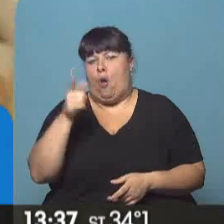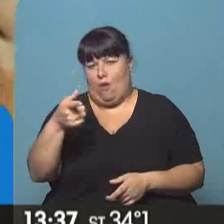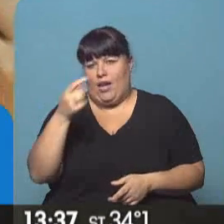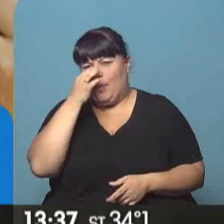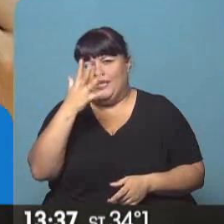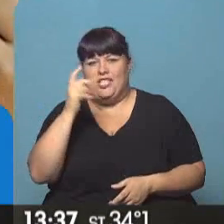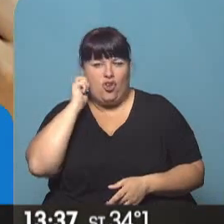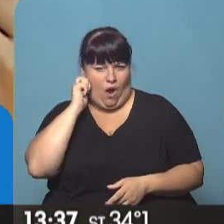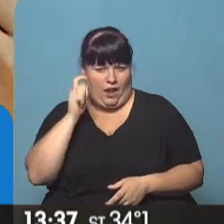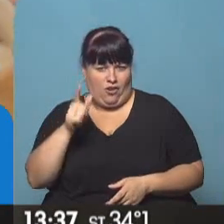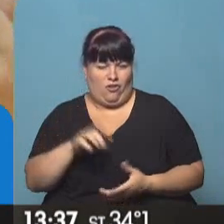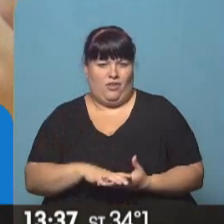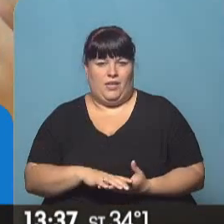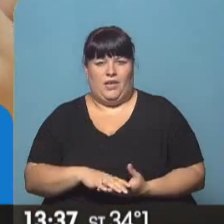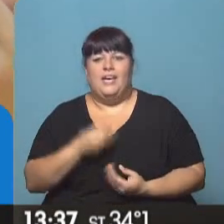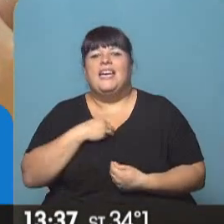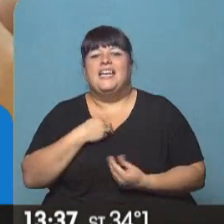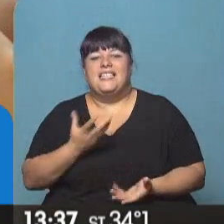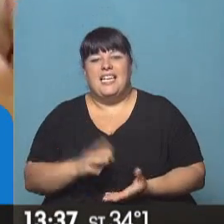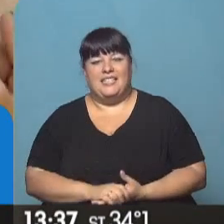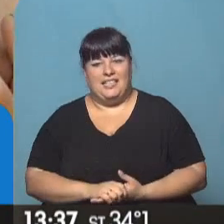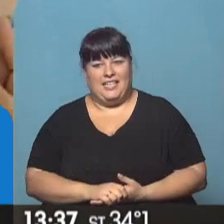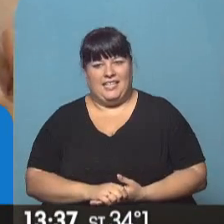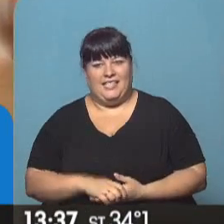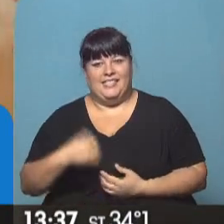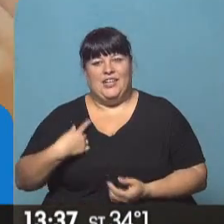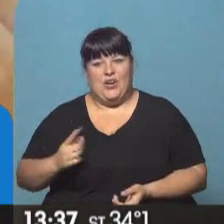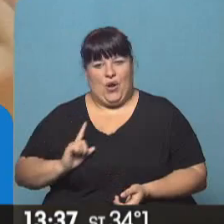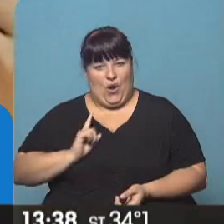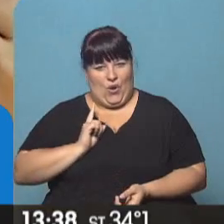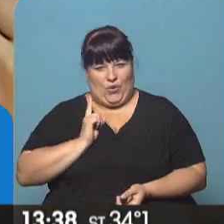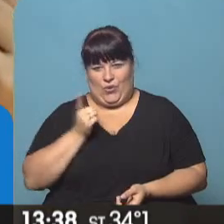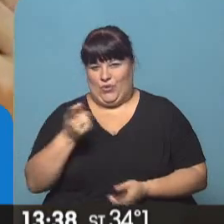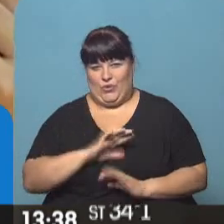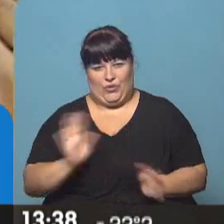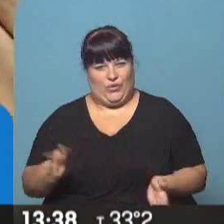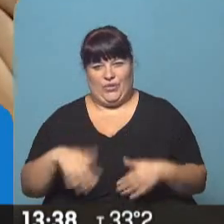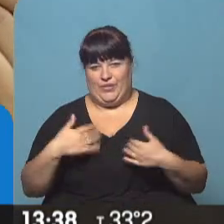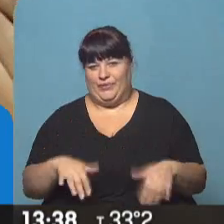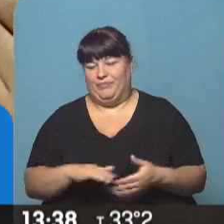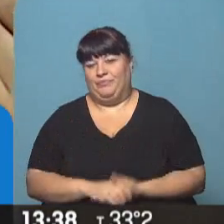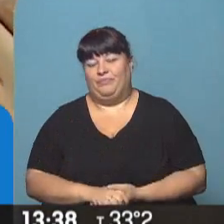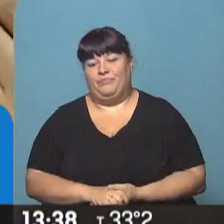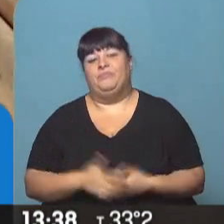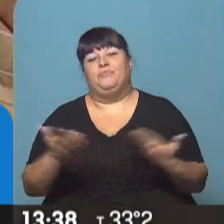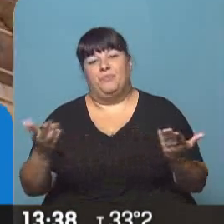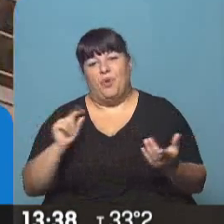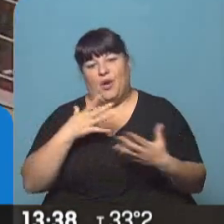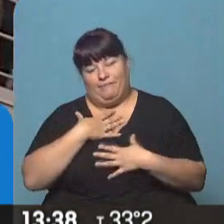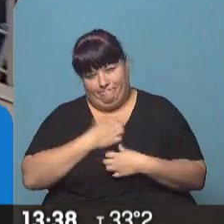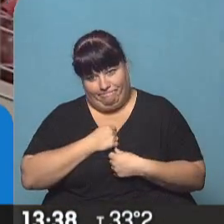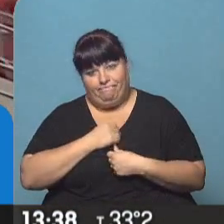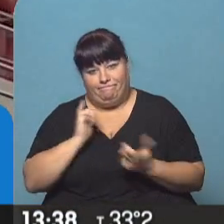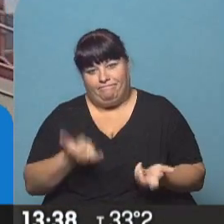tiene 25 años. ¿Qué siente? Ay, un orgullo terrible. Bueno, un poquito de